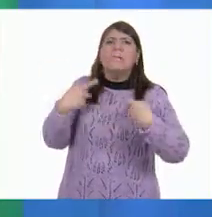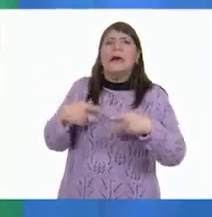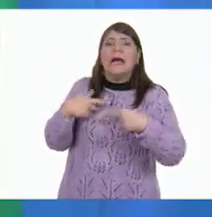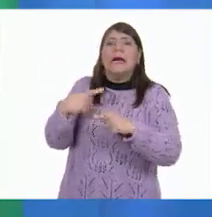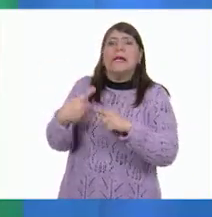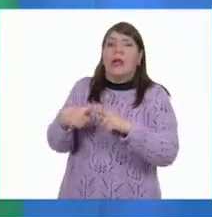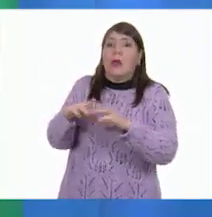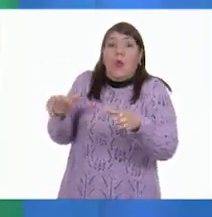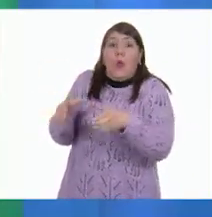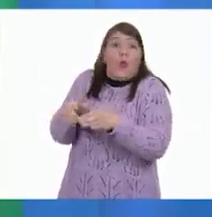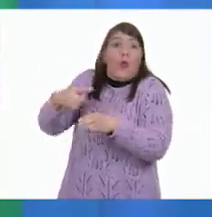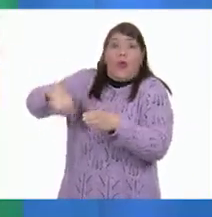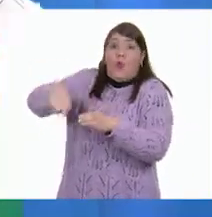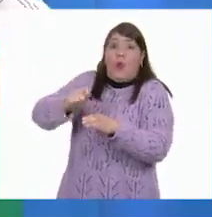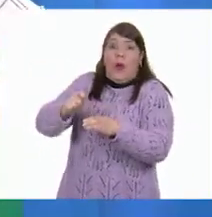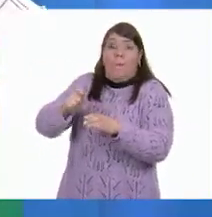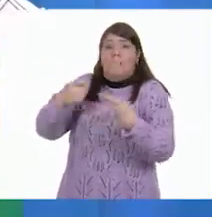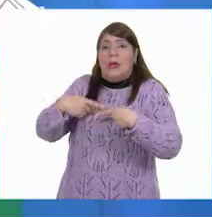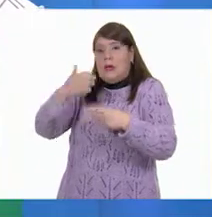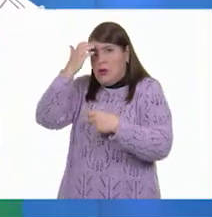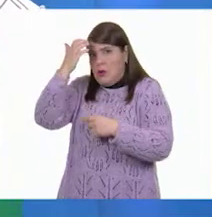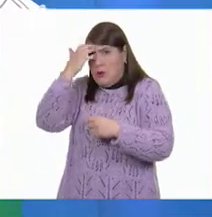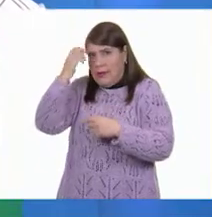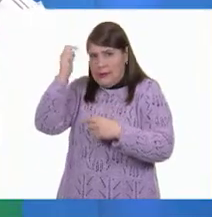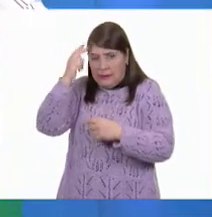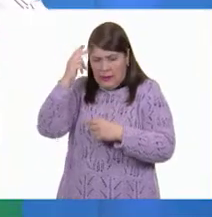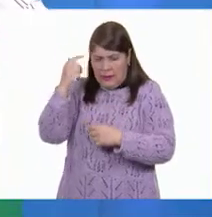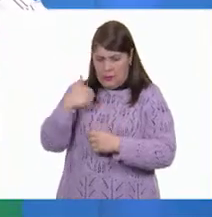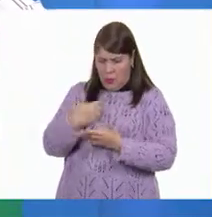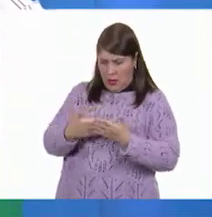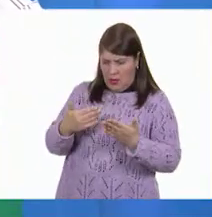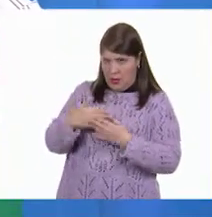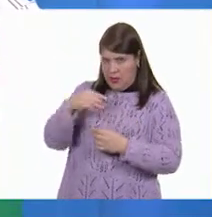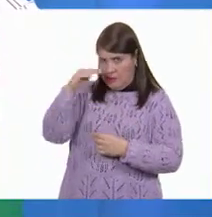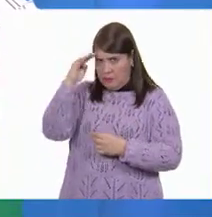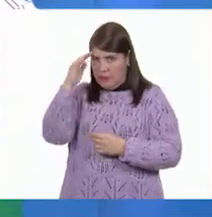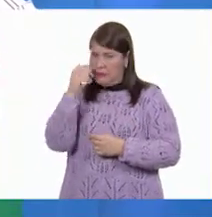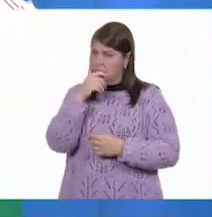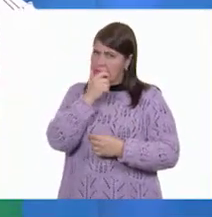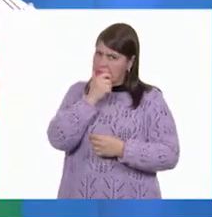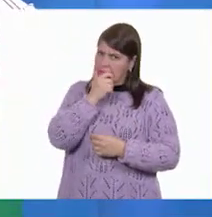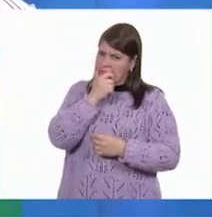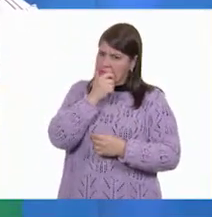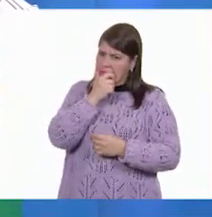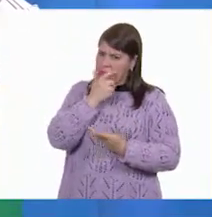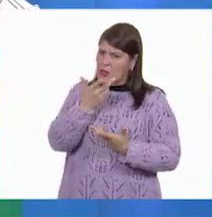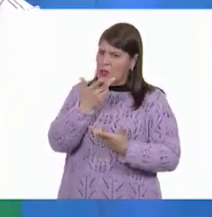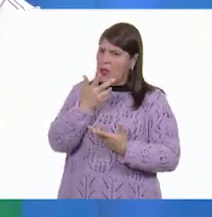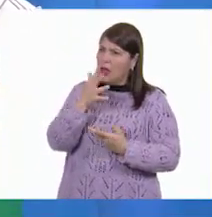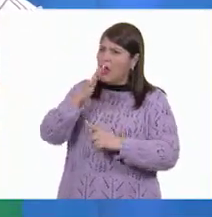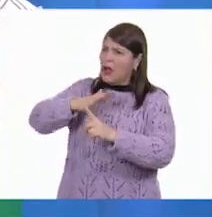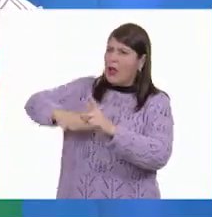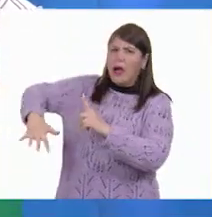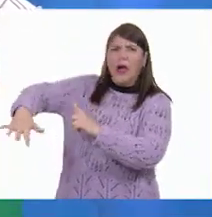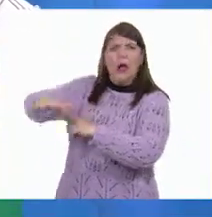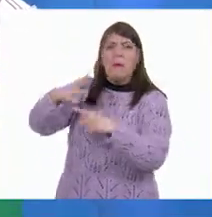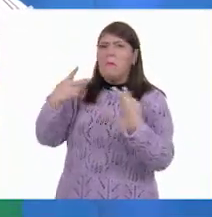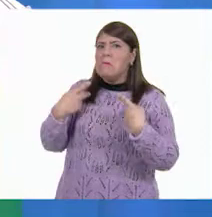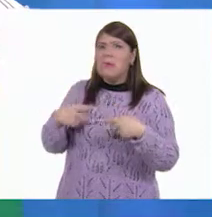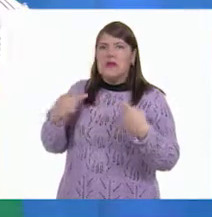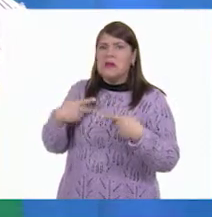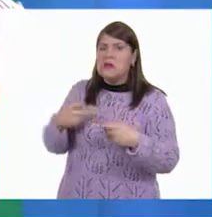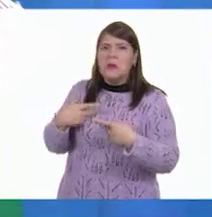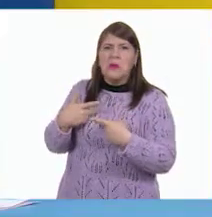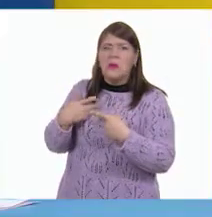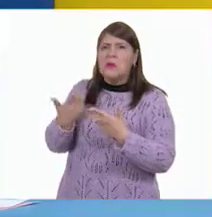del círculo cercano a Díaz. Y ahora que lo pienso, no podría decir cómo se vestía el resto de la población porque no